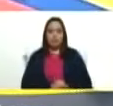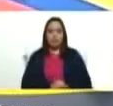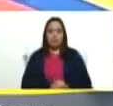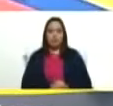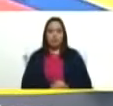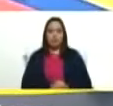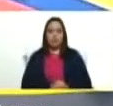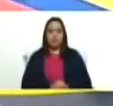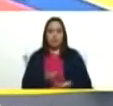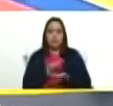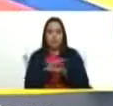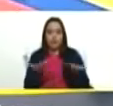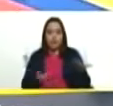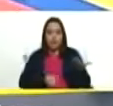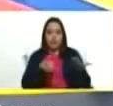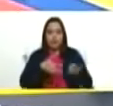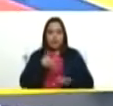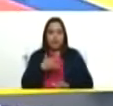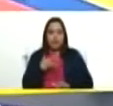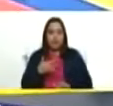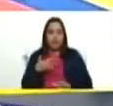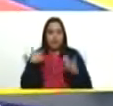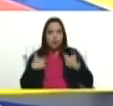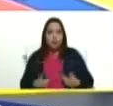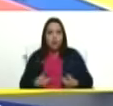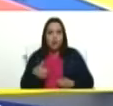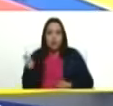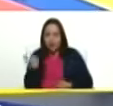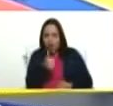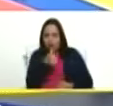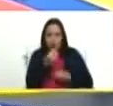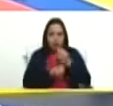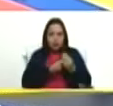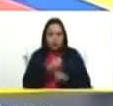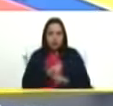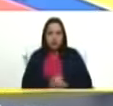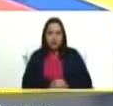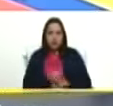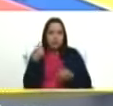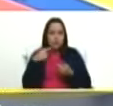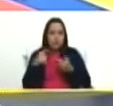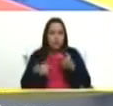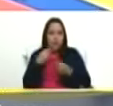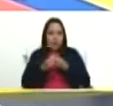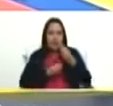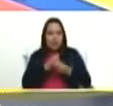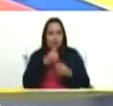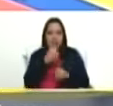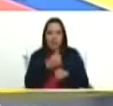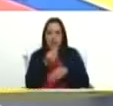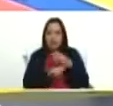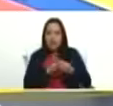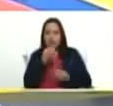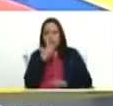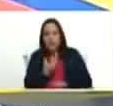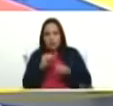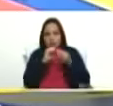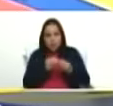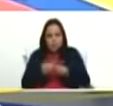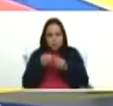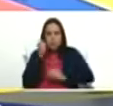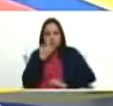Para llenar de sensibilidad humana cada cosa que hacemos. Y cada cosa que hacemos hay que hacerla bien hecha, con